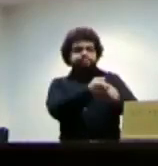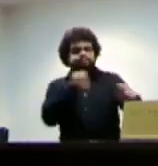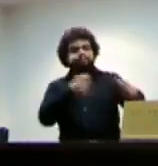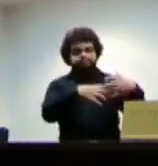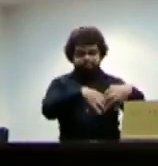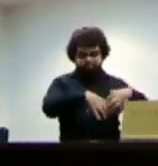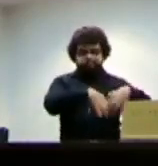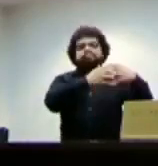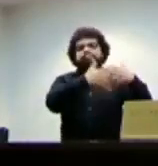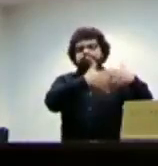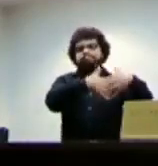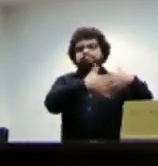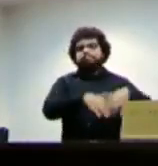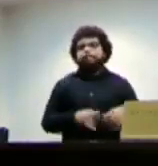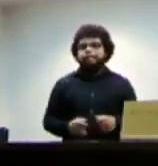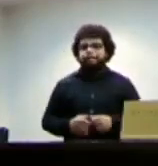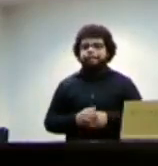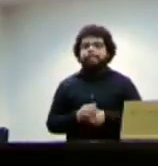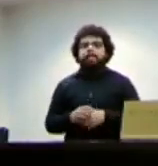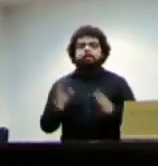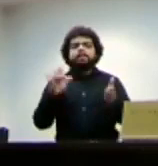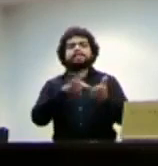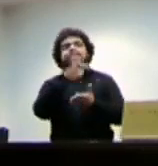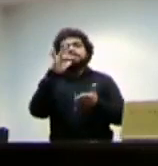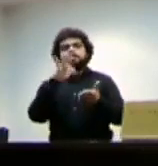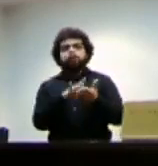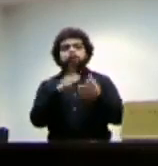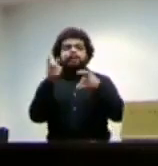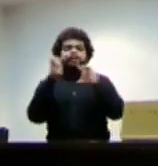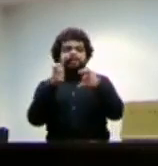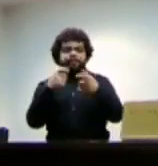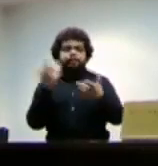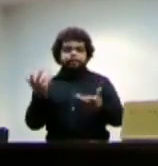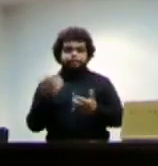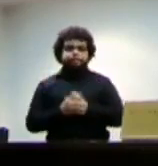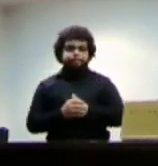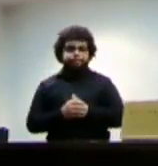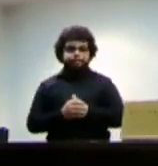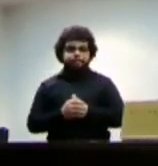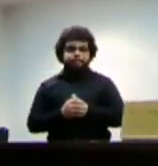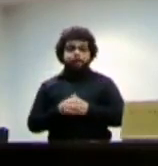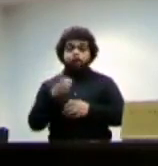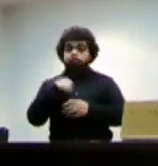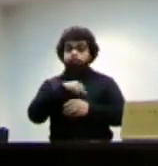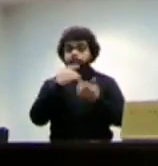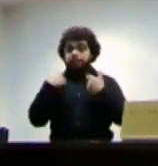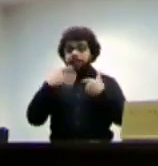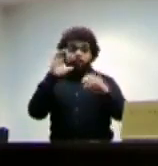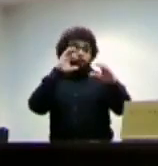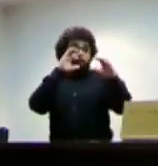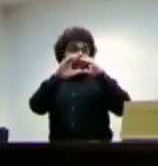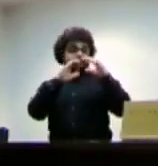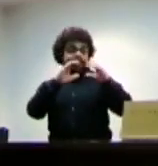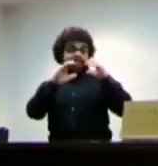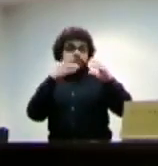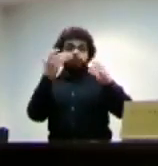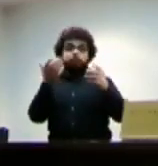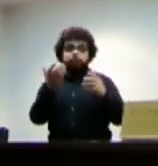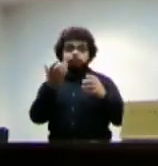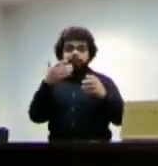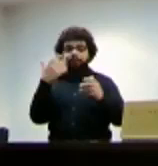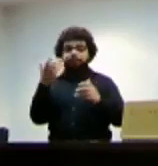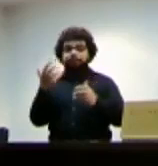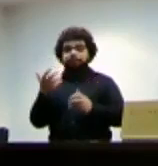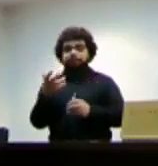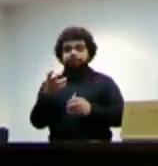control energético. El centro de control energético, nosotros tenemos comunicación, ¿verdad? De